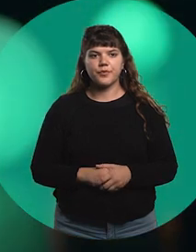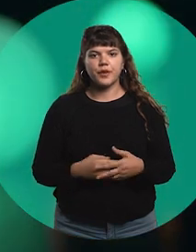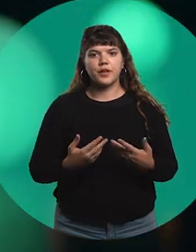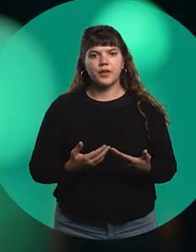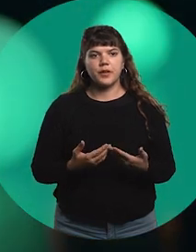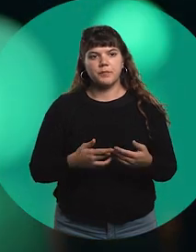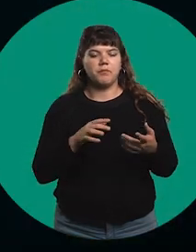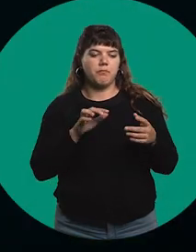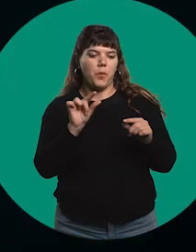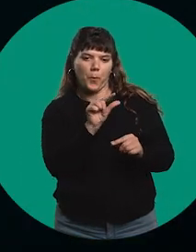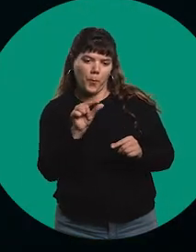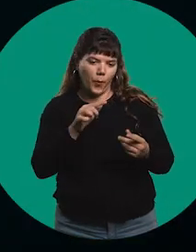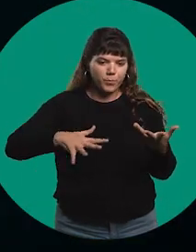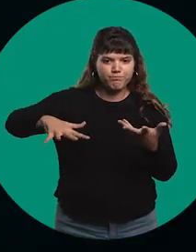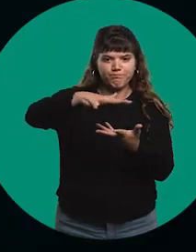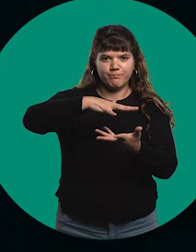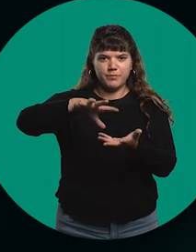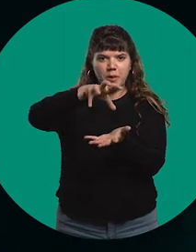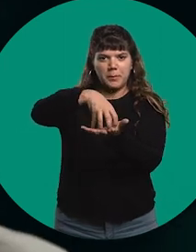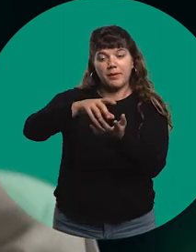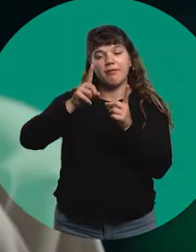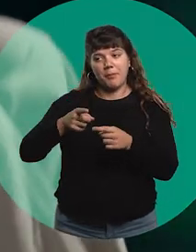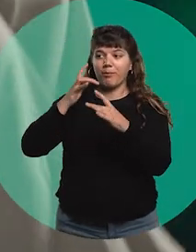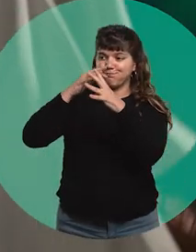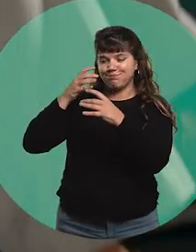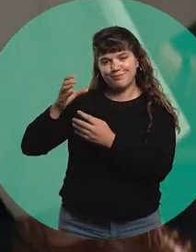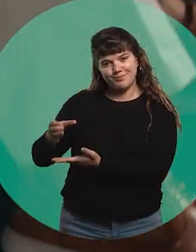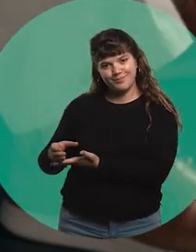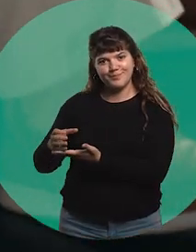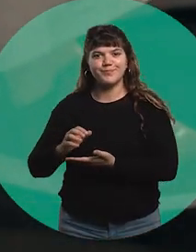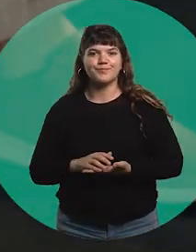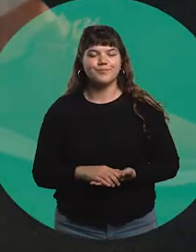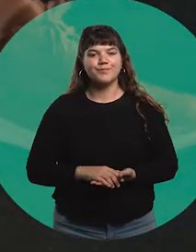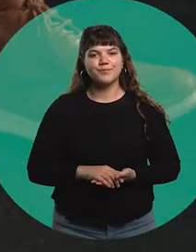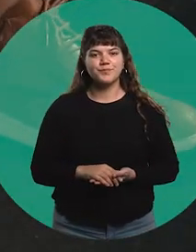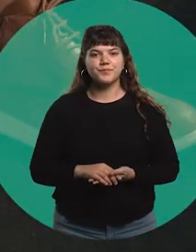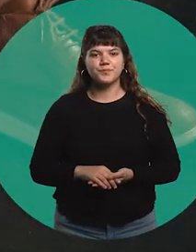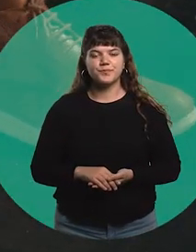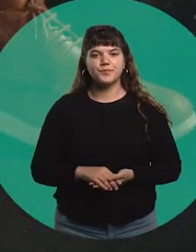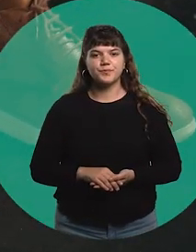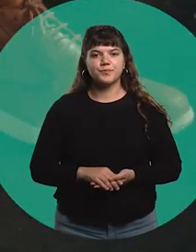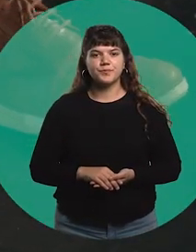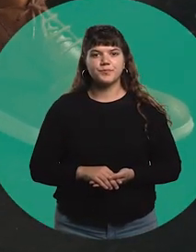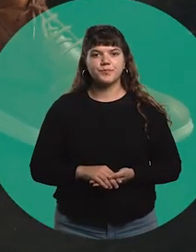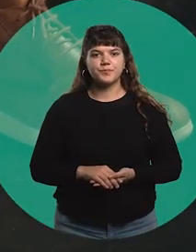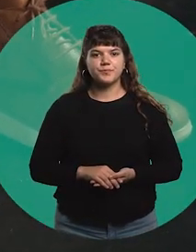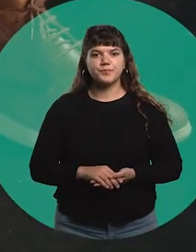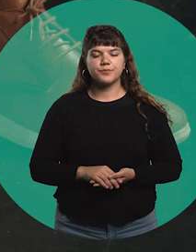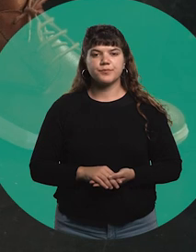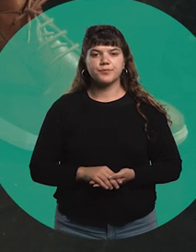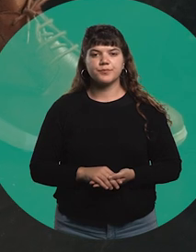Vamos a ir. habituando. Ahí va. Despacio. Con Josefina. Muy bien. Luis, toma acera. La quinta final.